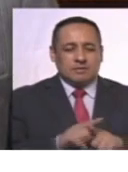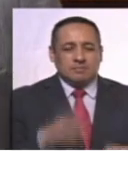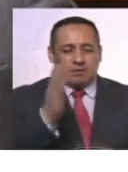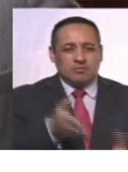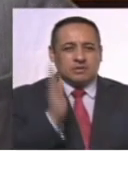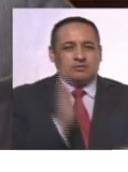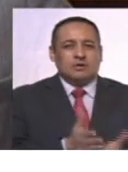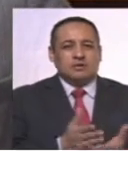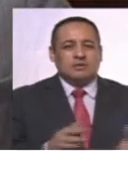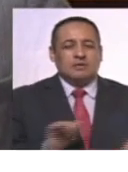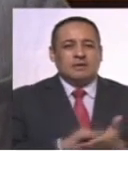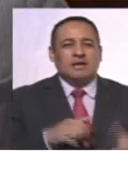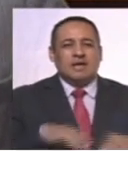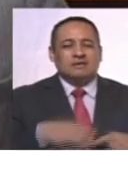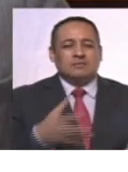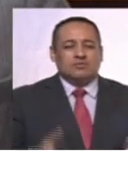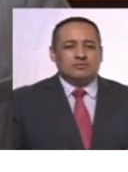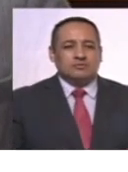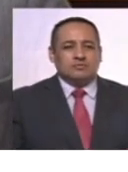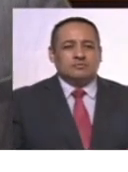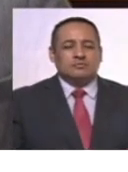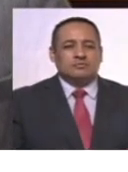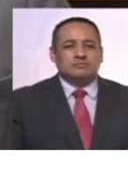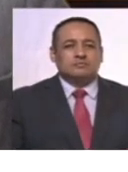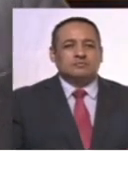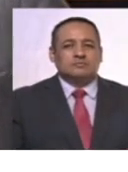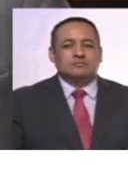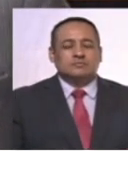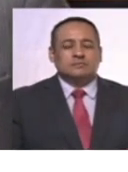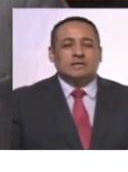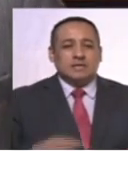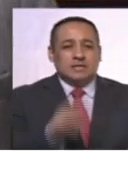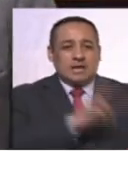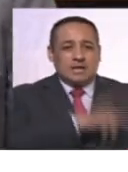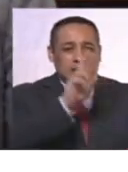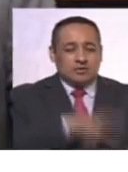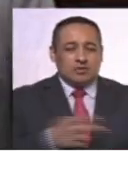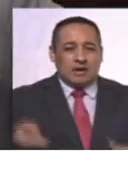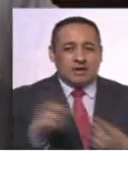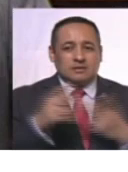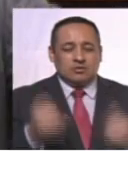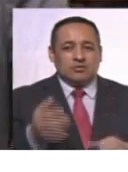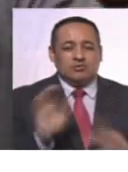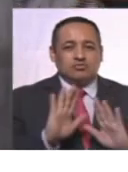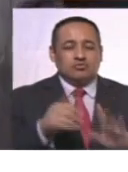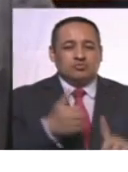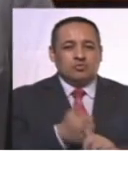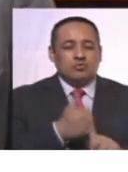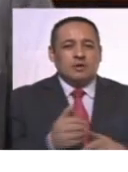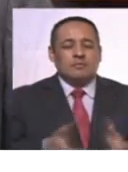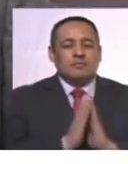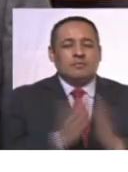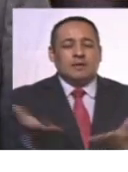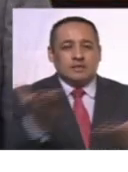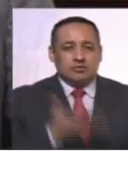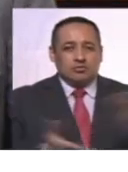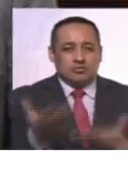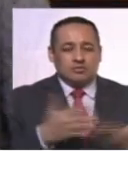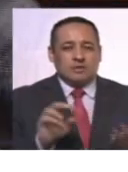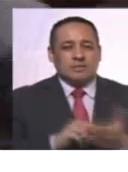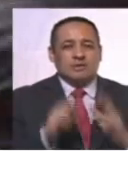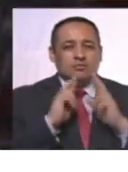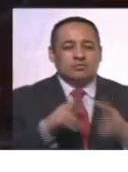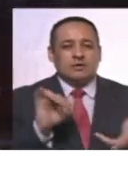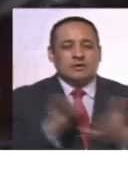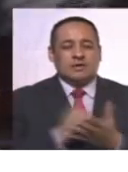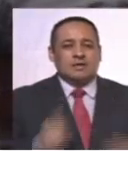sancionar, ¿qué logramos con eso? Y la región ahora, a través de sus autoconvocados, lo que han respondido es